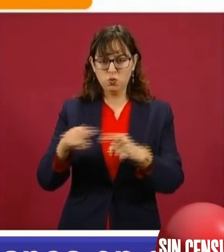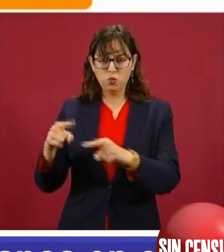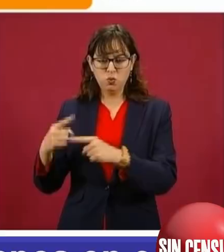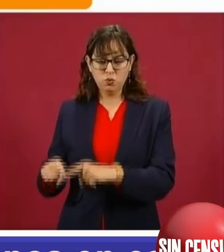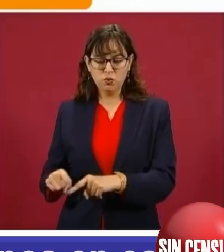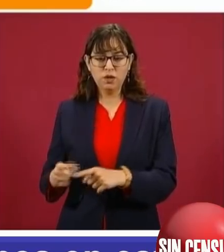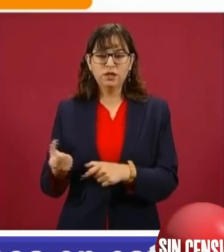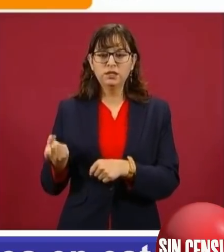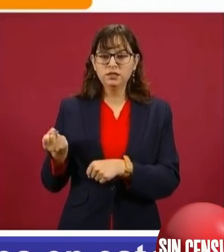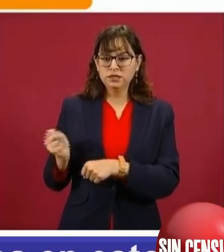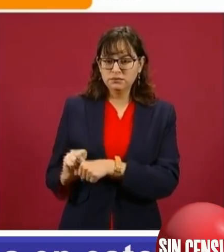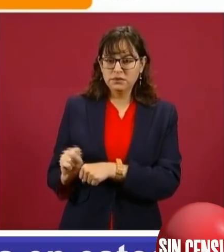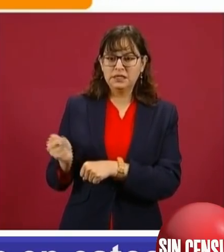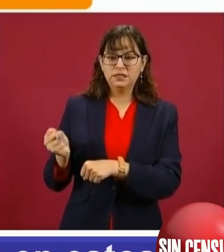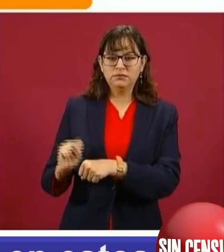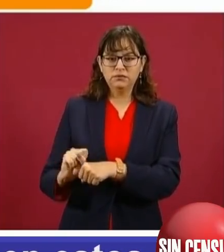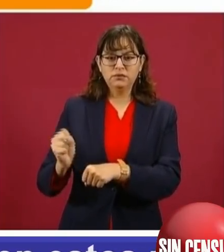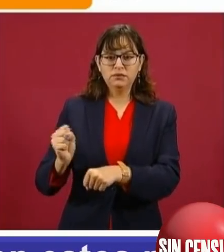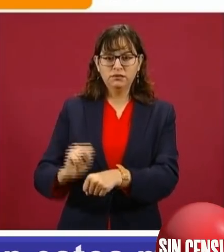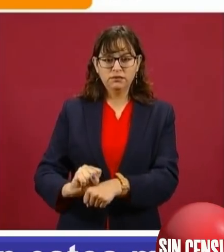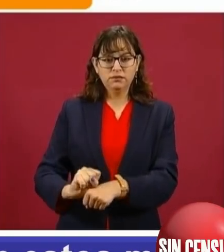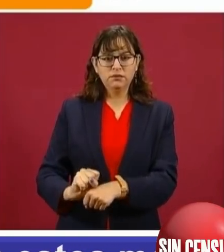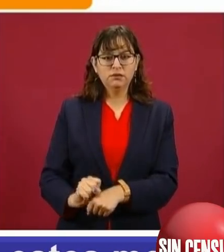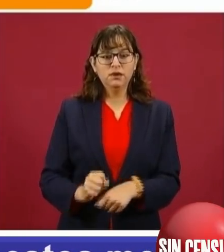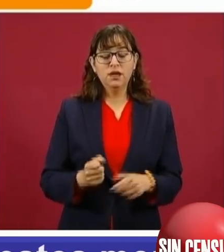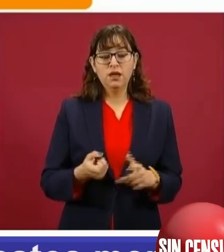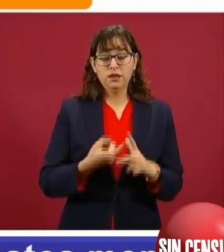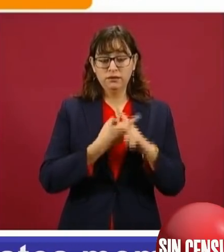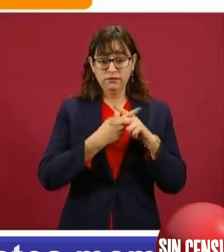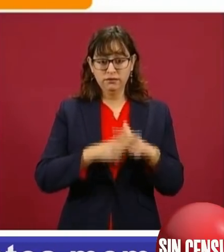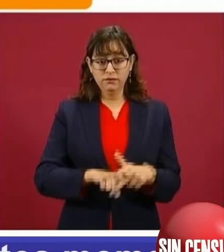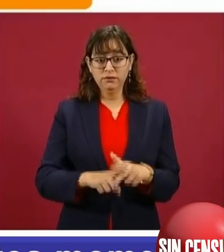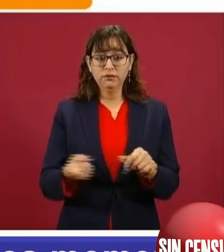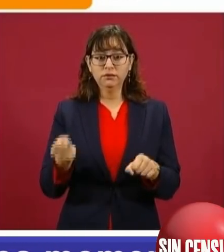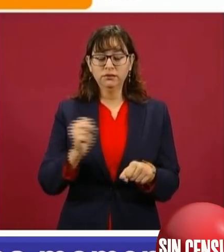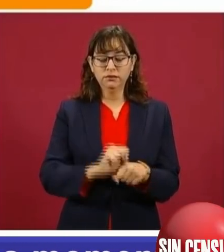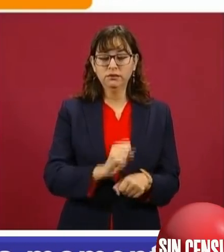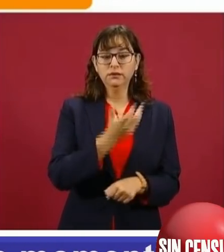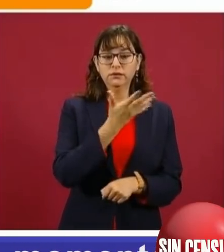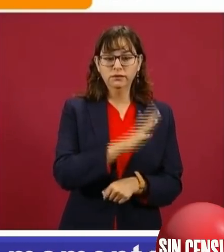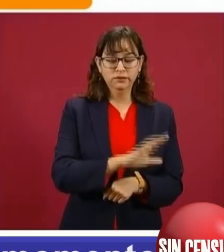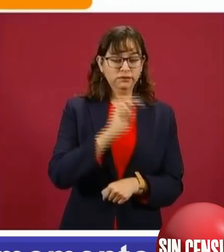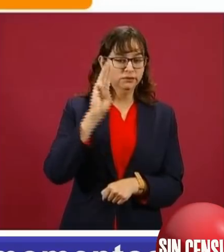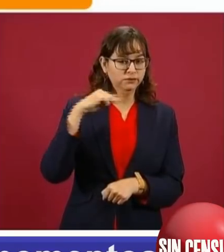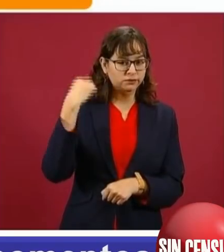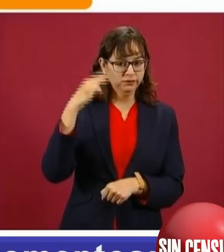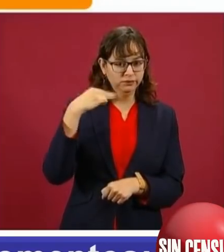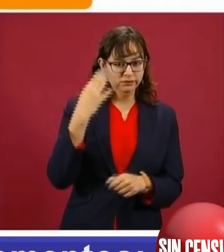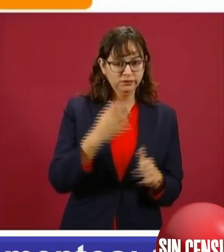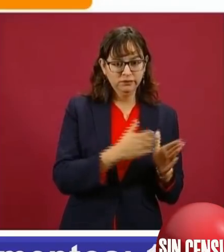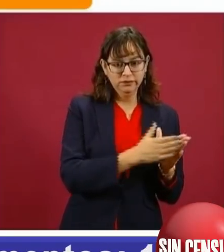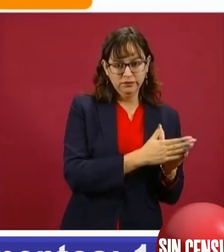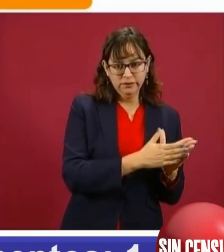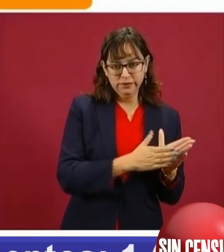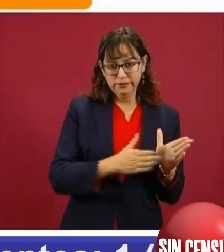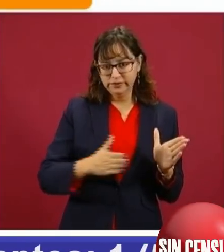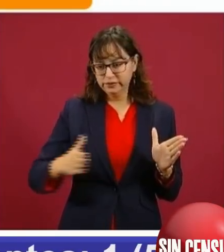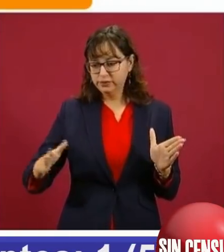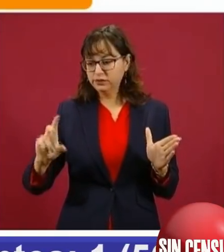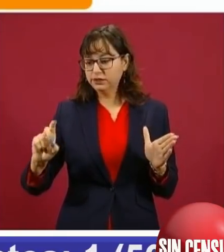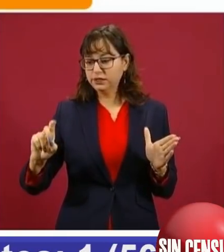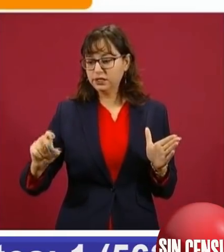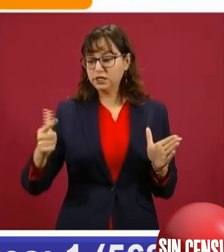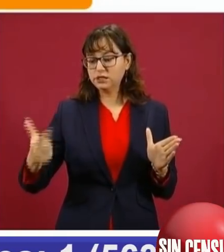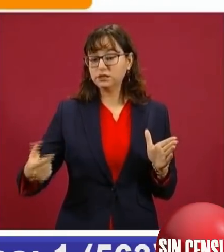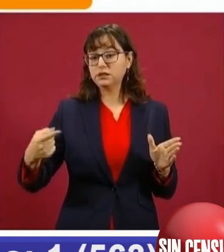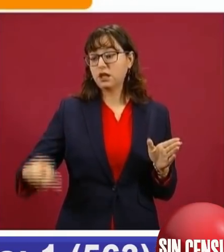una de las semanas que han transcurrido, desde la semana 10, que es la primera semana de marzo, y hasta la semana 37, que es hace 2